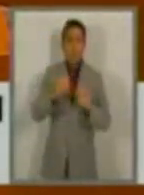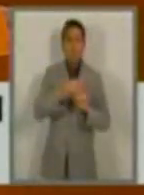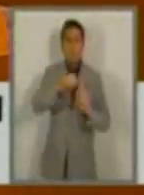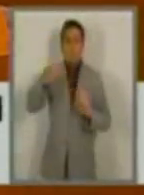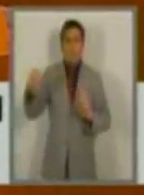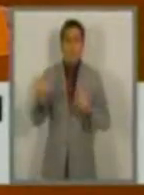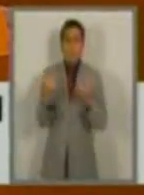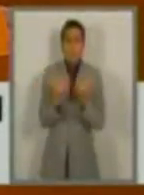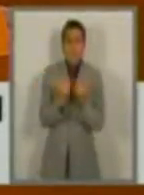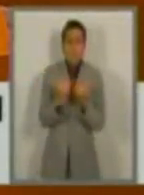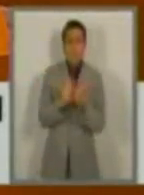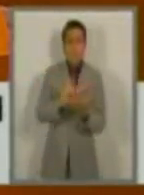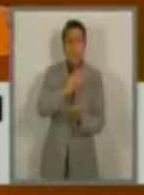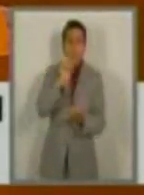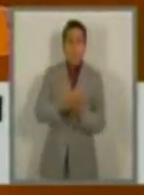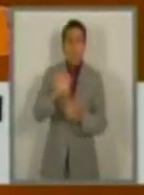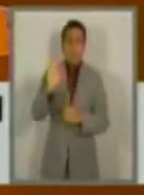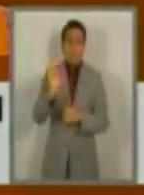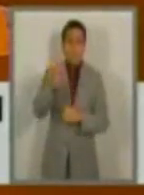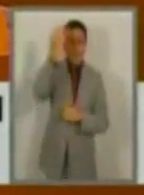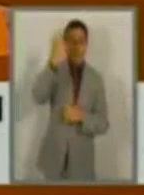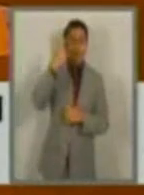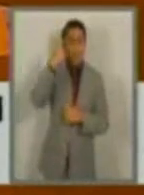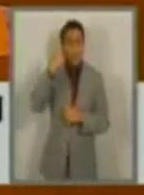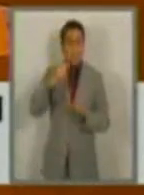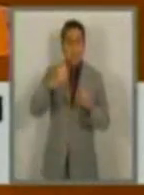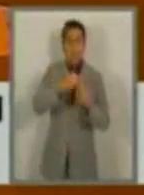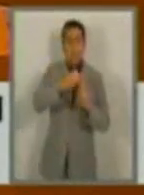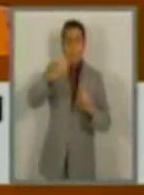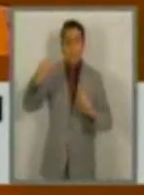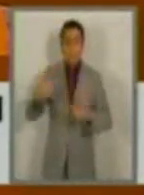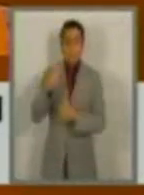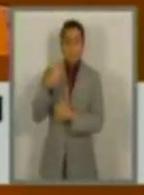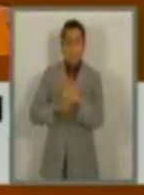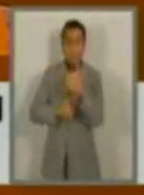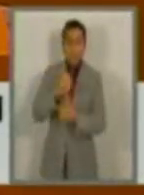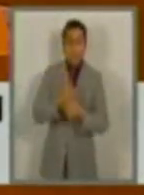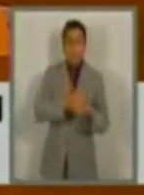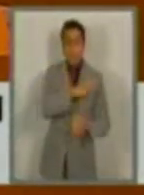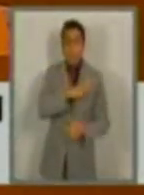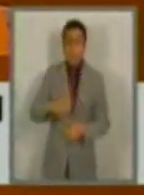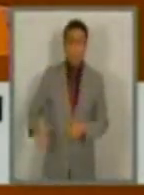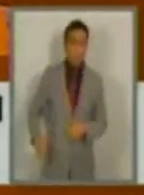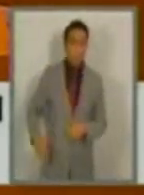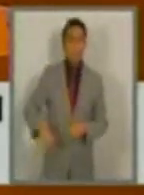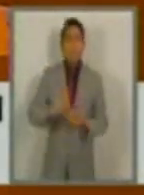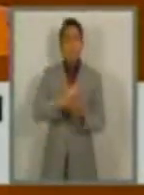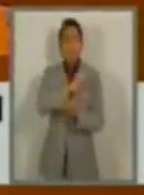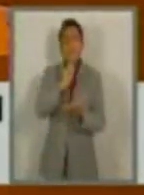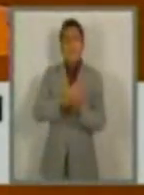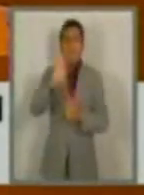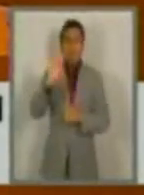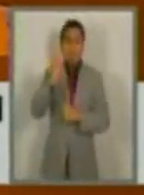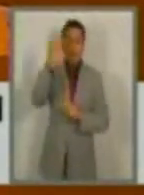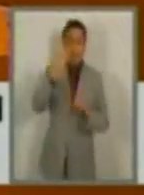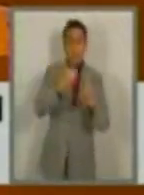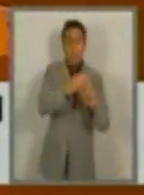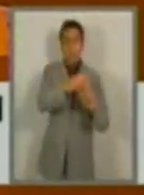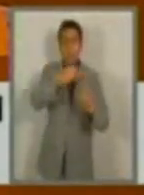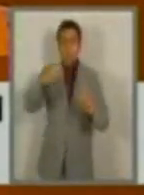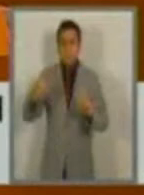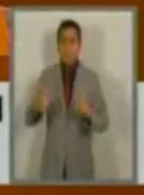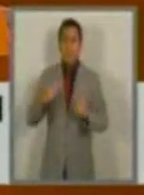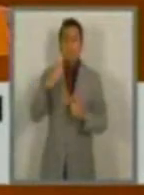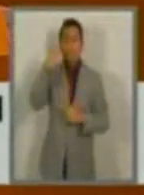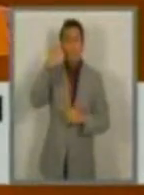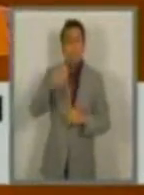Instituciones y Procedimientos Electorales, la Ley General de Responsabilidades Administrativas, la Ley de Fiscalización y